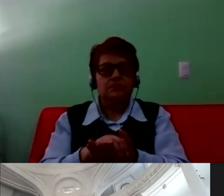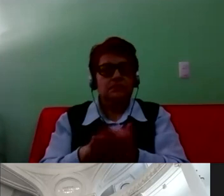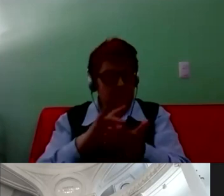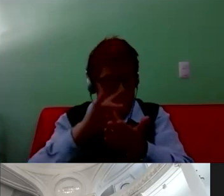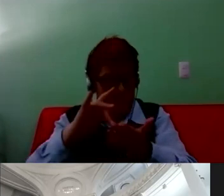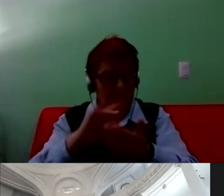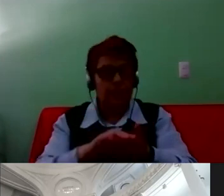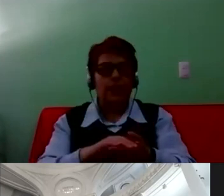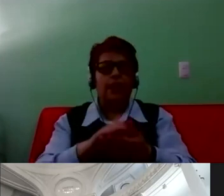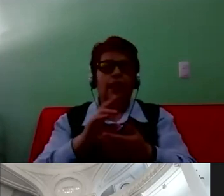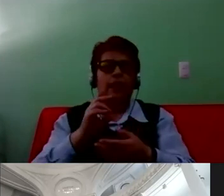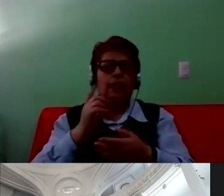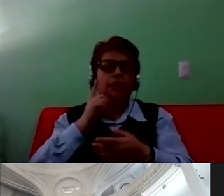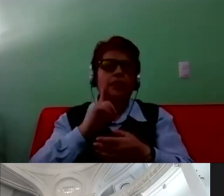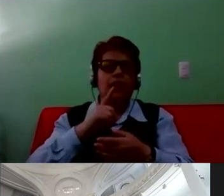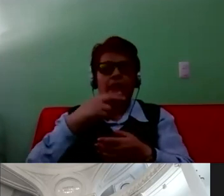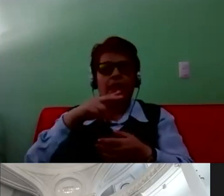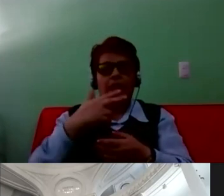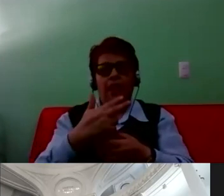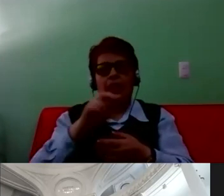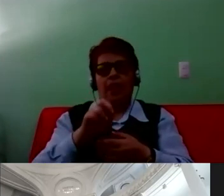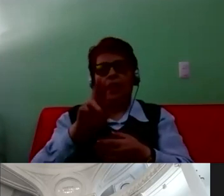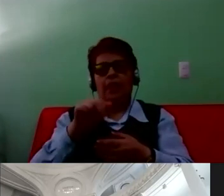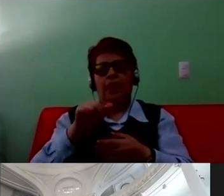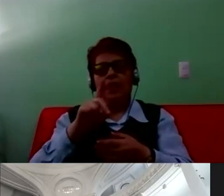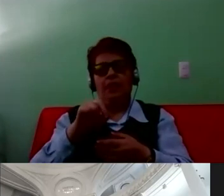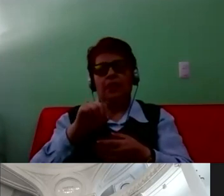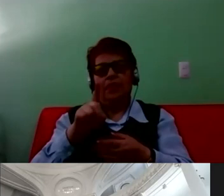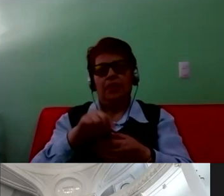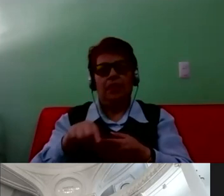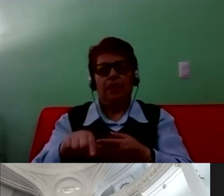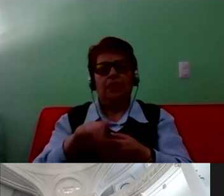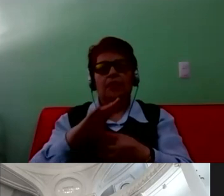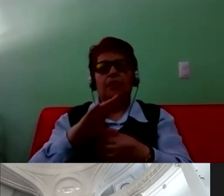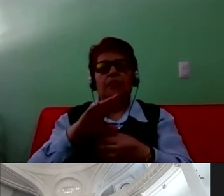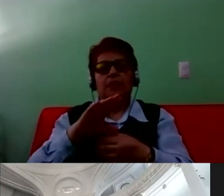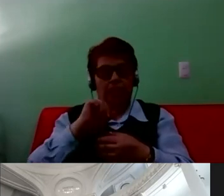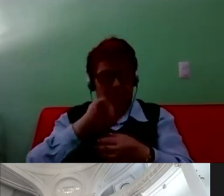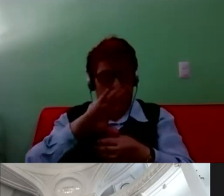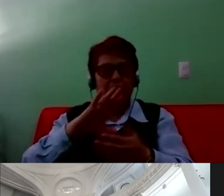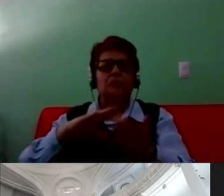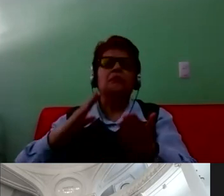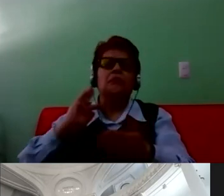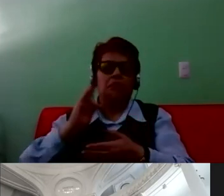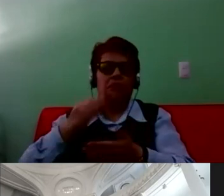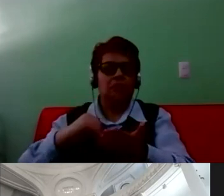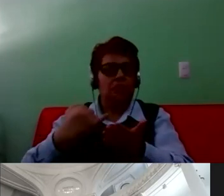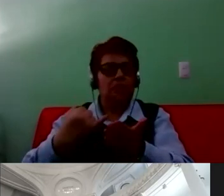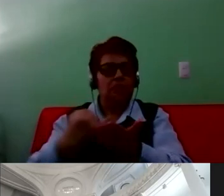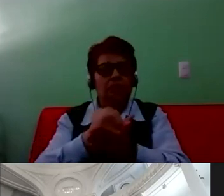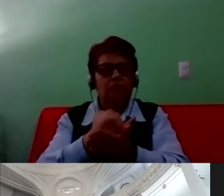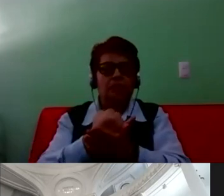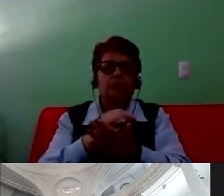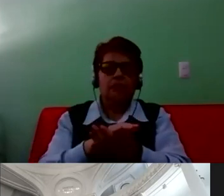Gracias. Diputada Hernández. Ana Hernández, a favor del dictamen.